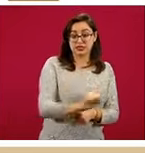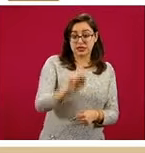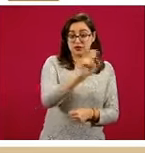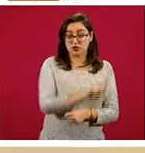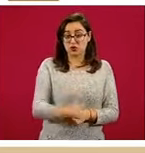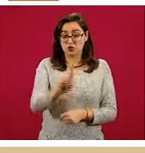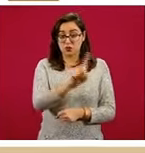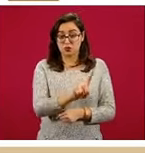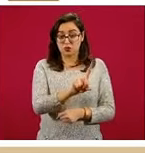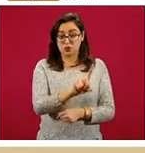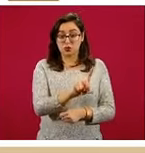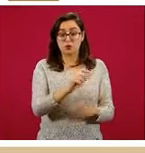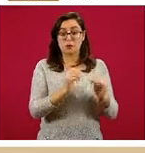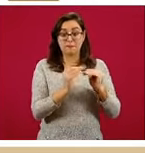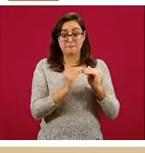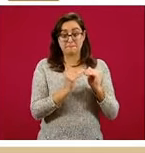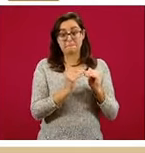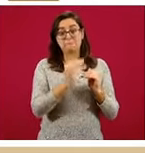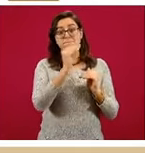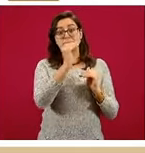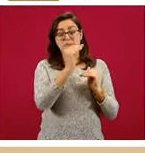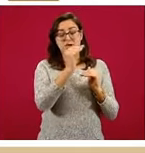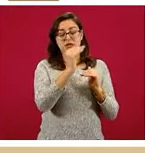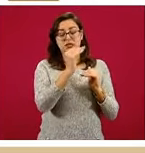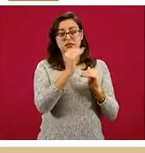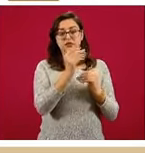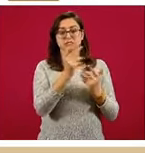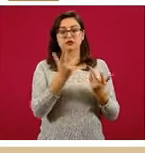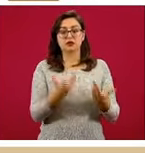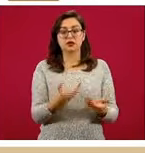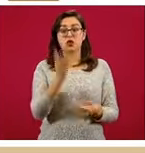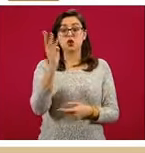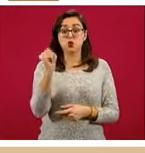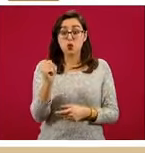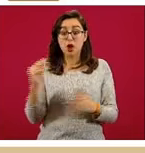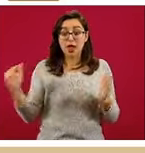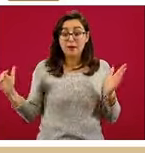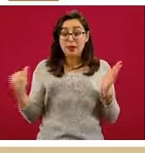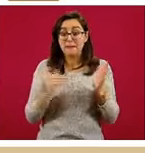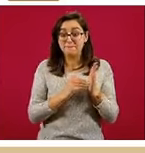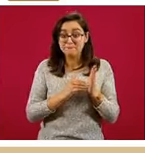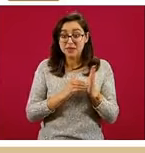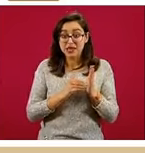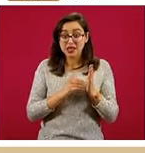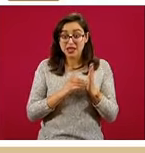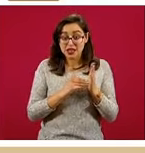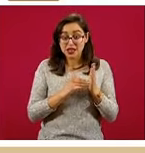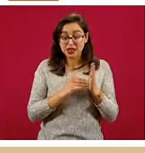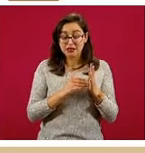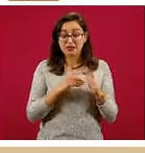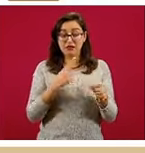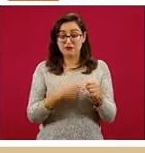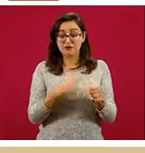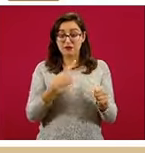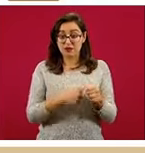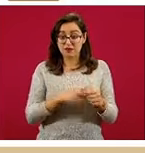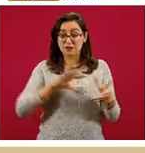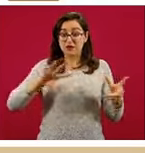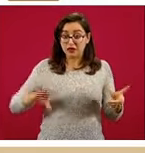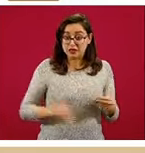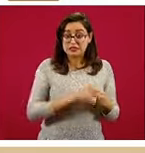domingo, ¿sí?, un incremento en estos casos de alrededor de 9,000 o un poco más de 9,000 casos